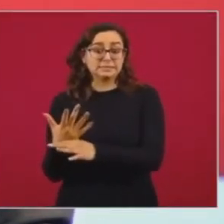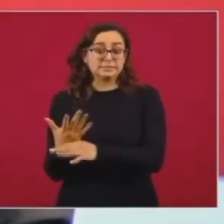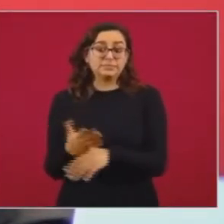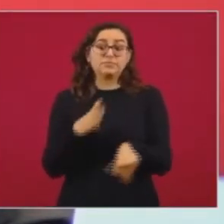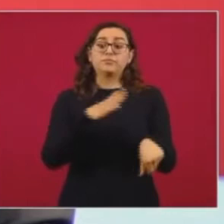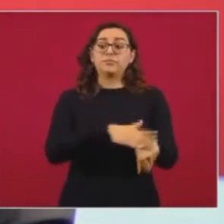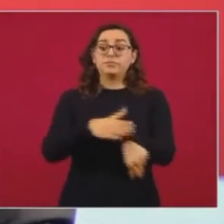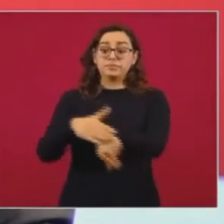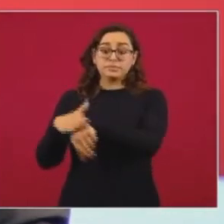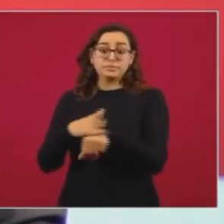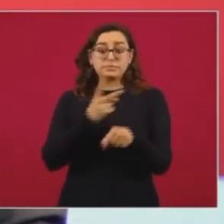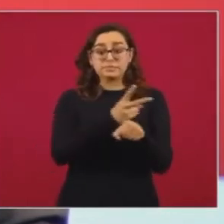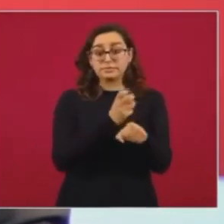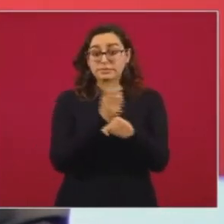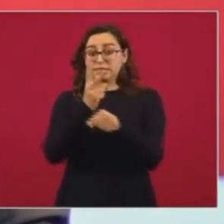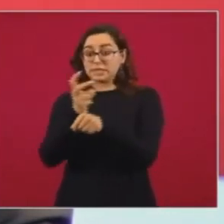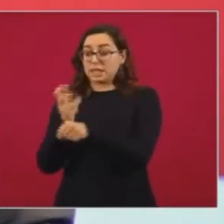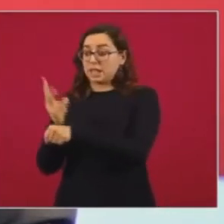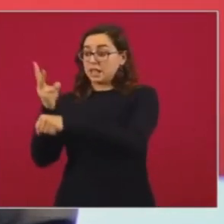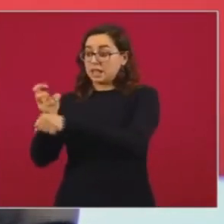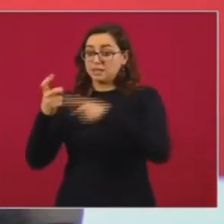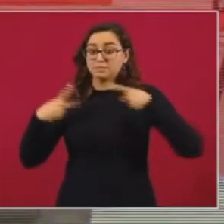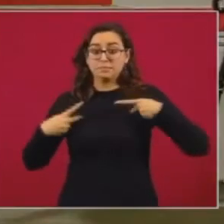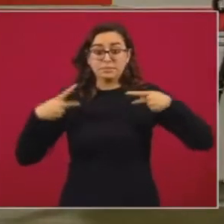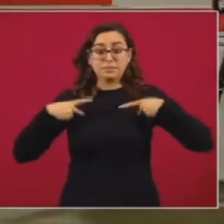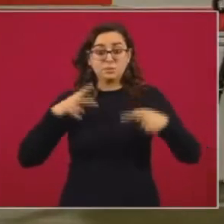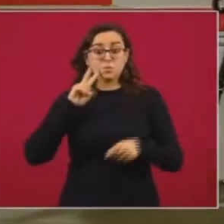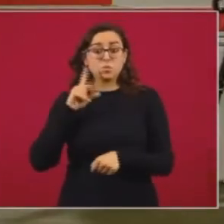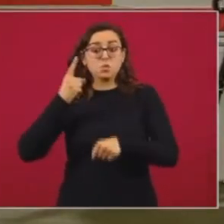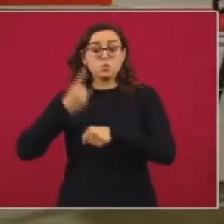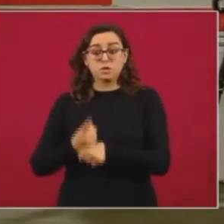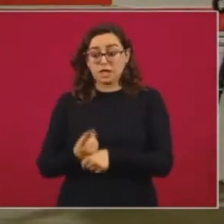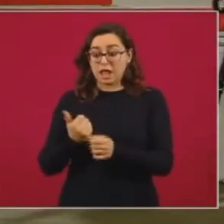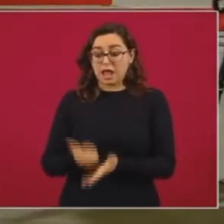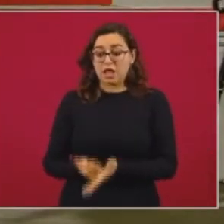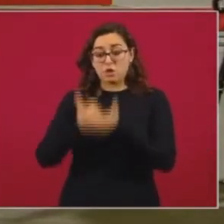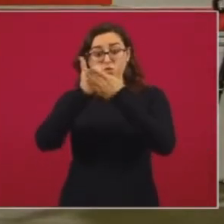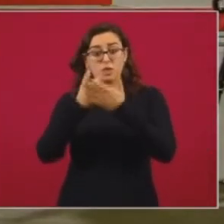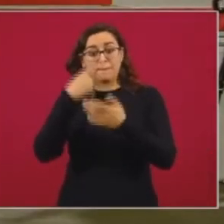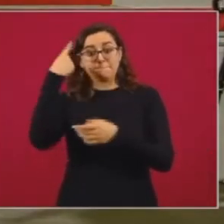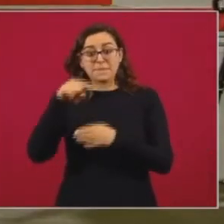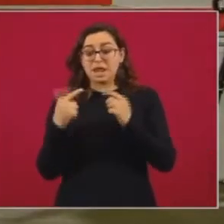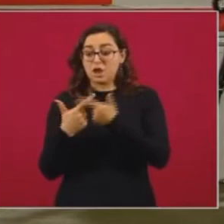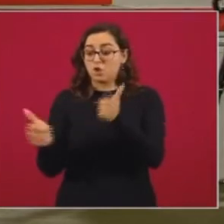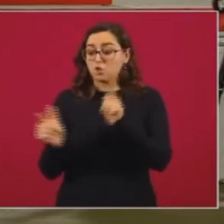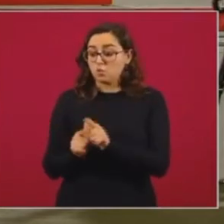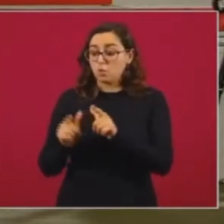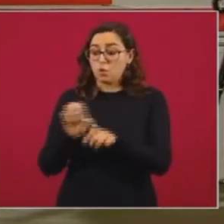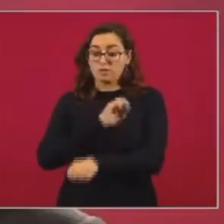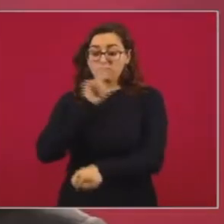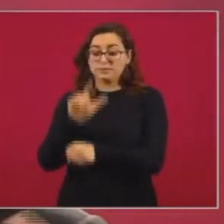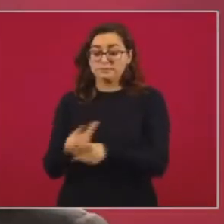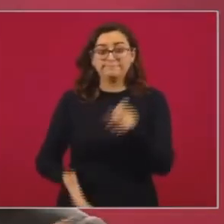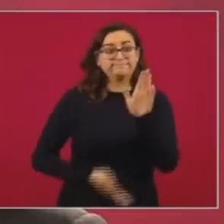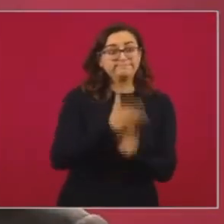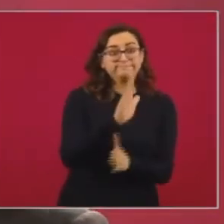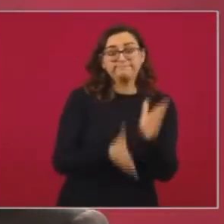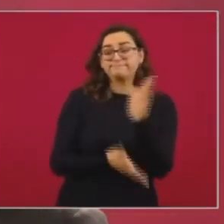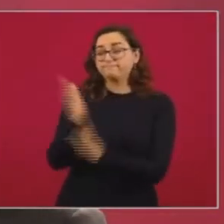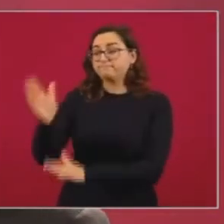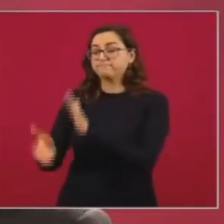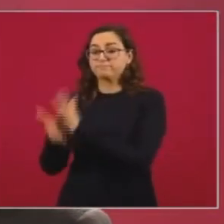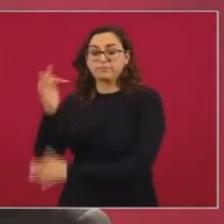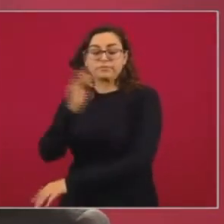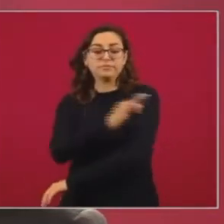a voluntarios, personas voluntarias que pudieran integrarse a brigadas de vacunación. Esto es parte de lo que hemos estado